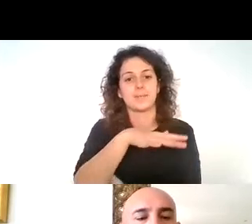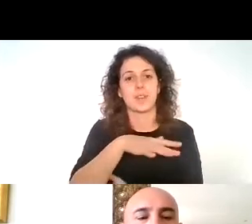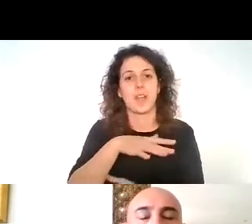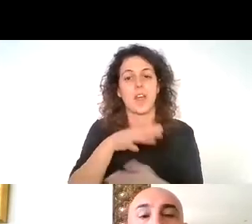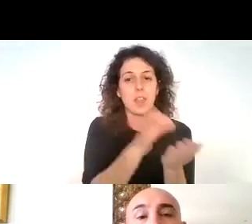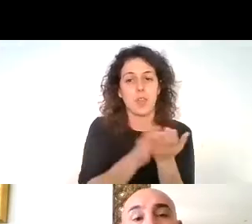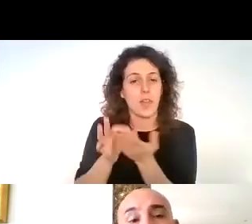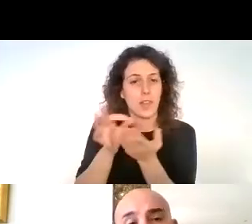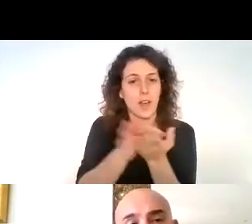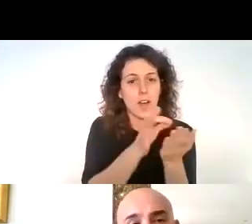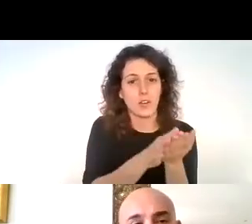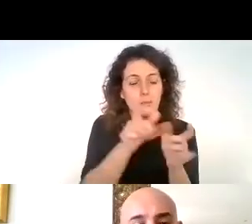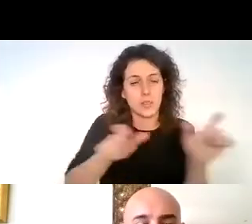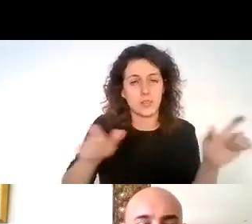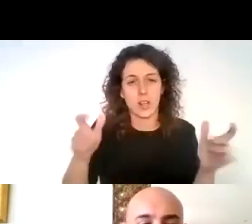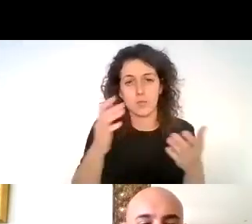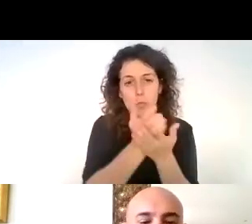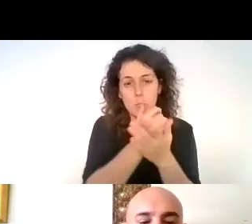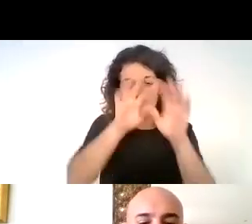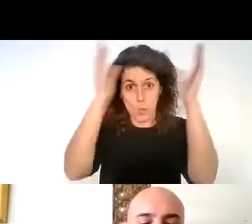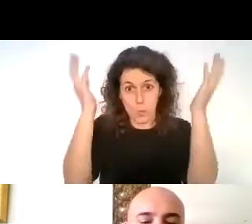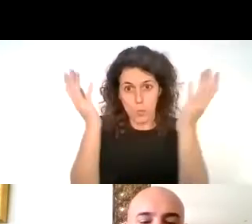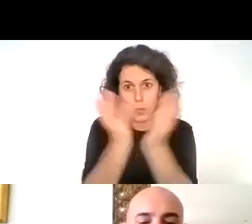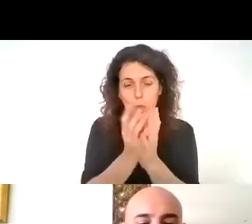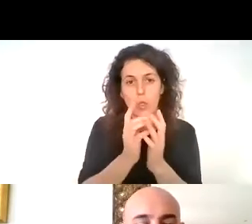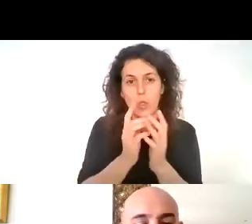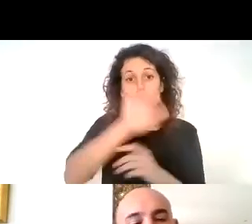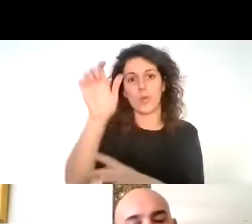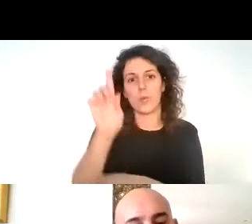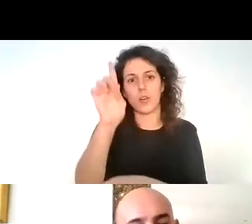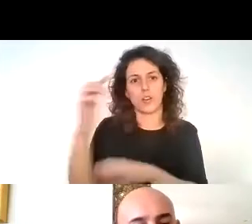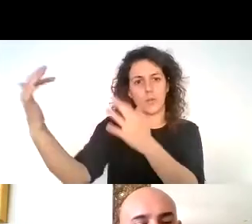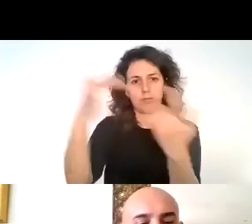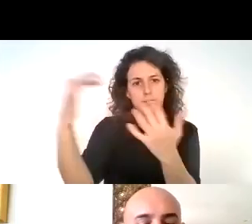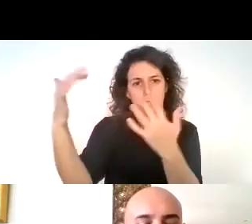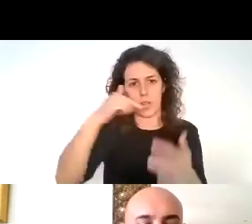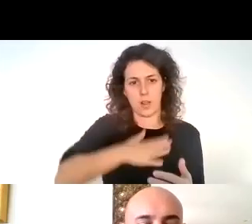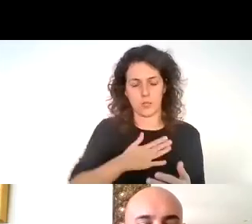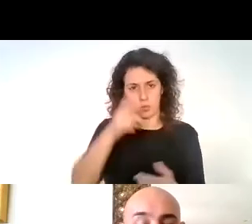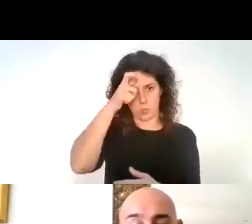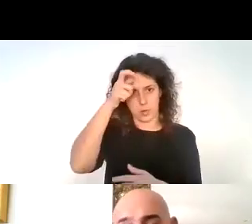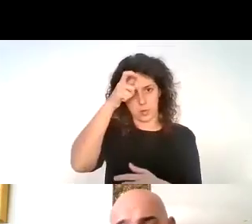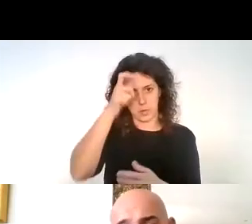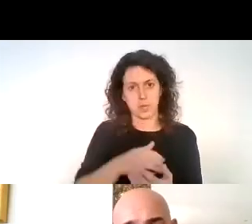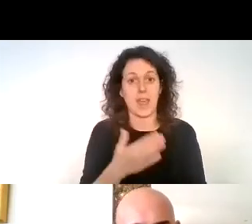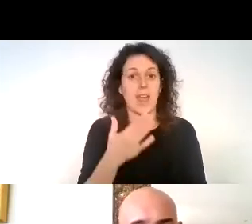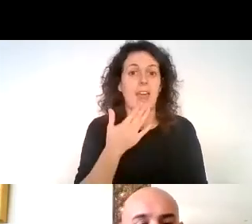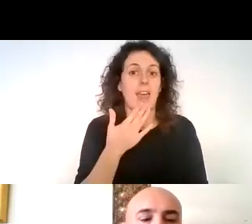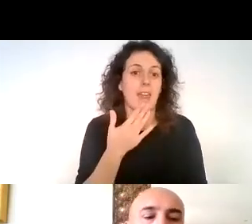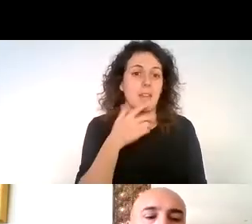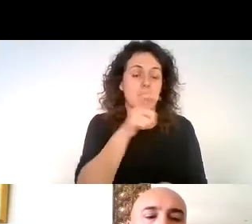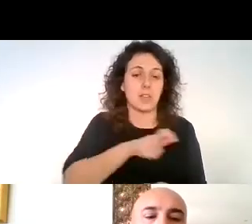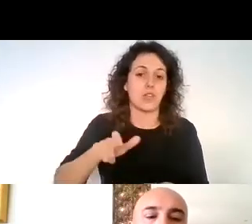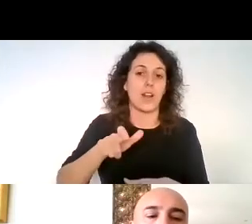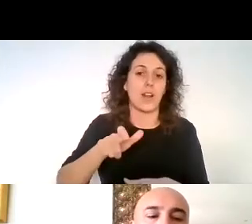todo el mundo, especialmente del norte de Europa. Lógicamente, la edad de nuestros residentes de larga estancia es avanzada,